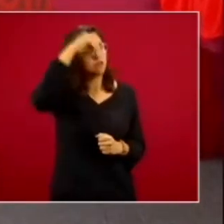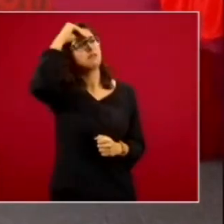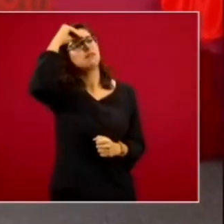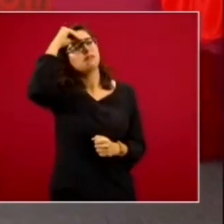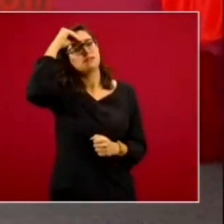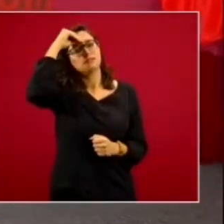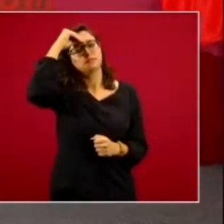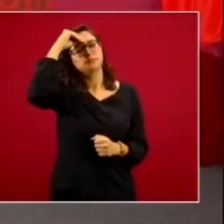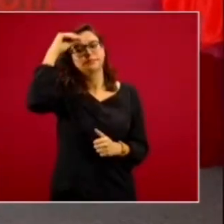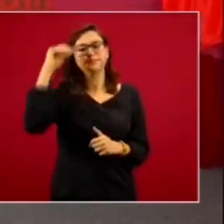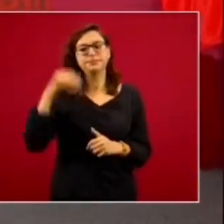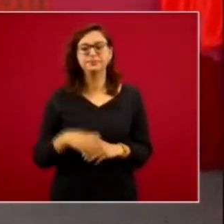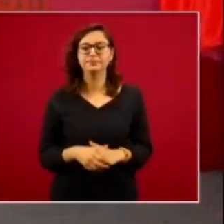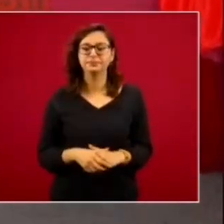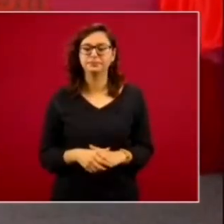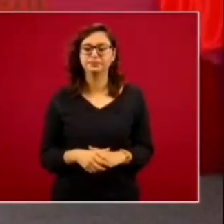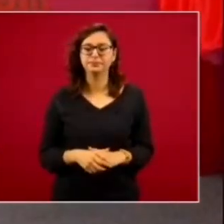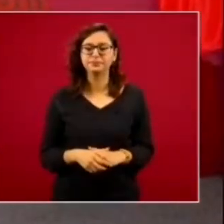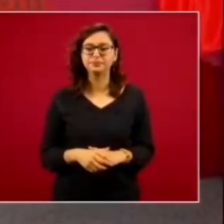Y